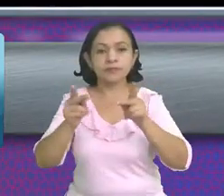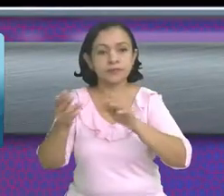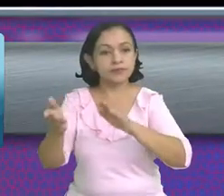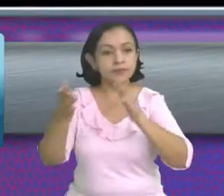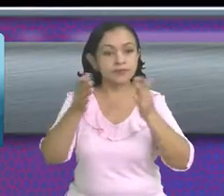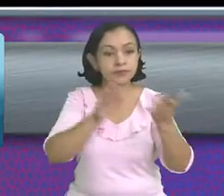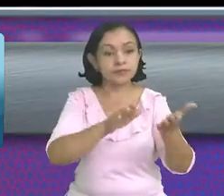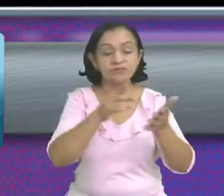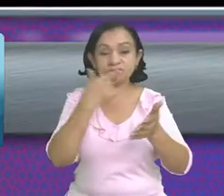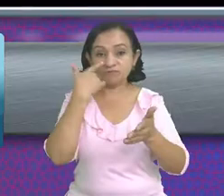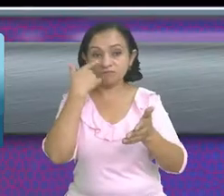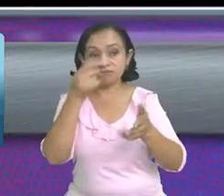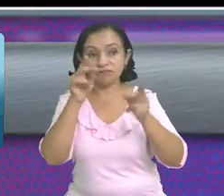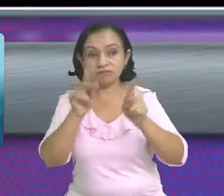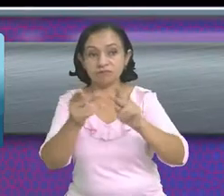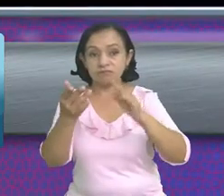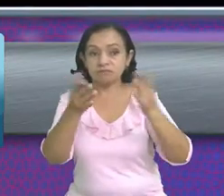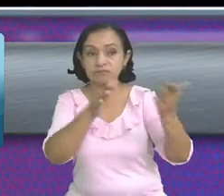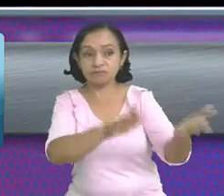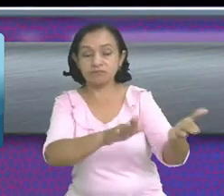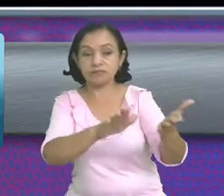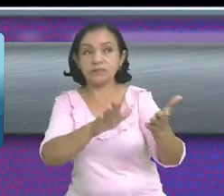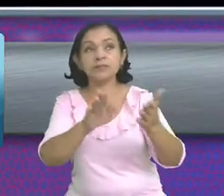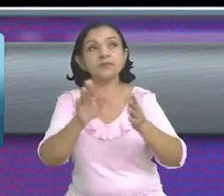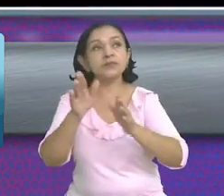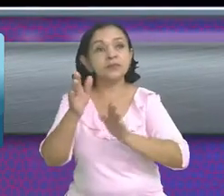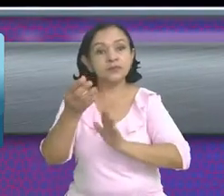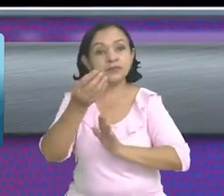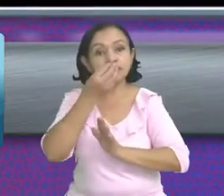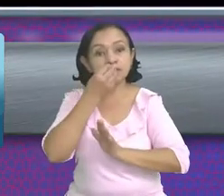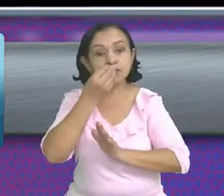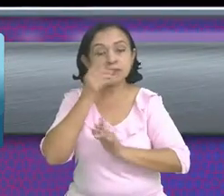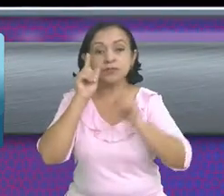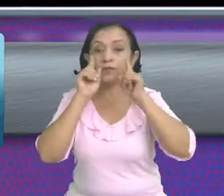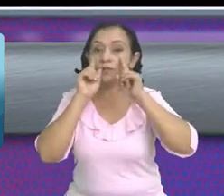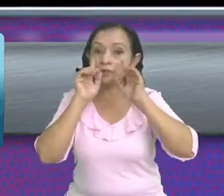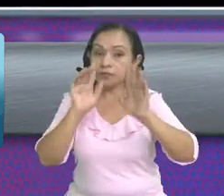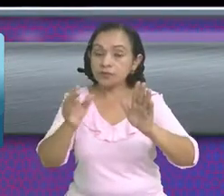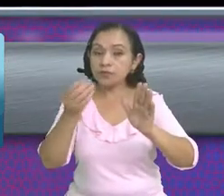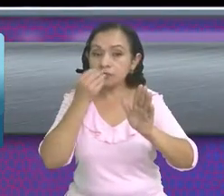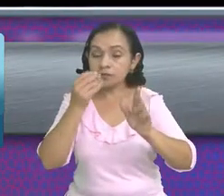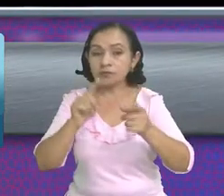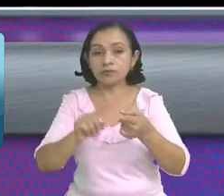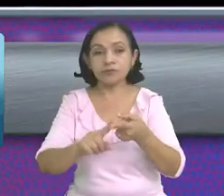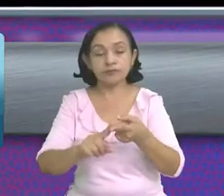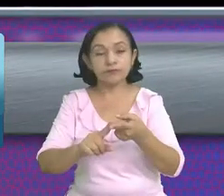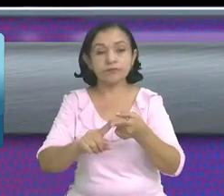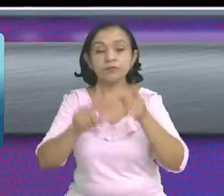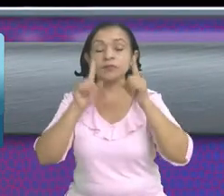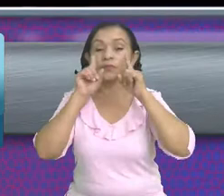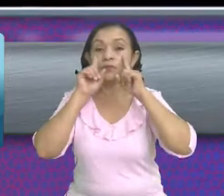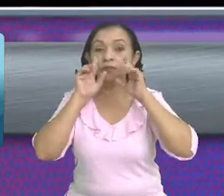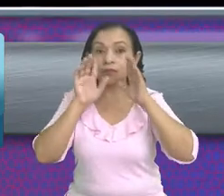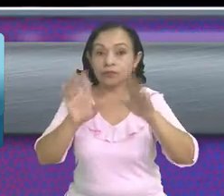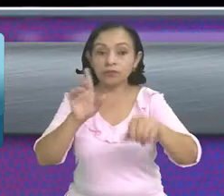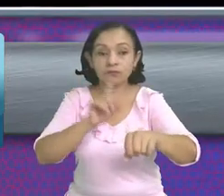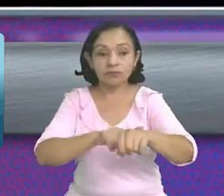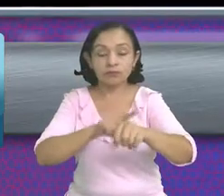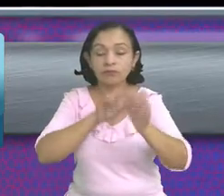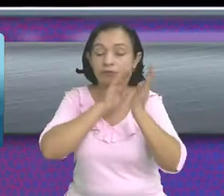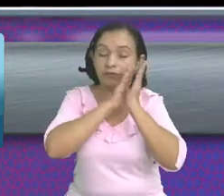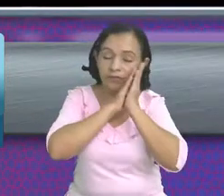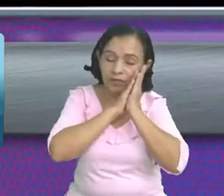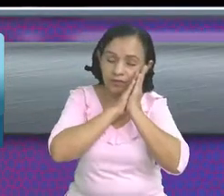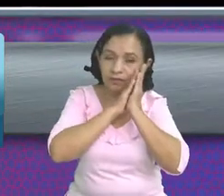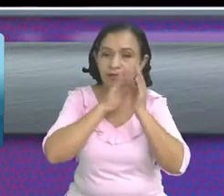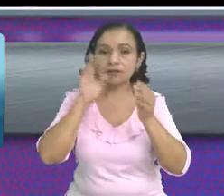muerto, que sí cuidan, por ejemplo, su alimentación, sí cuidan, por ejemplo, las horas de dormir,